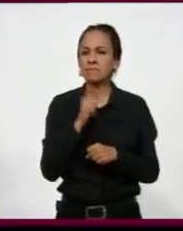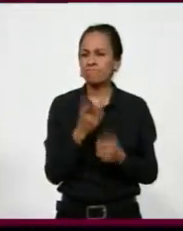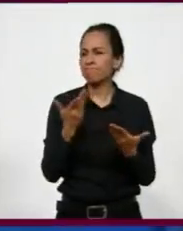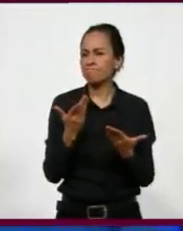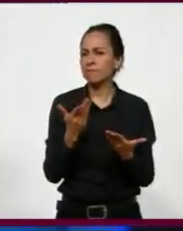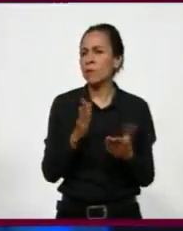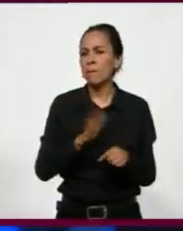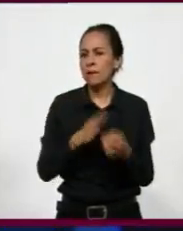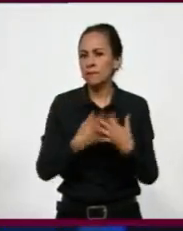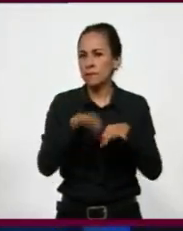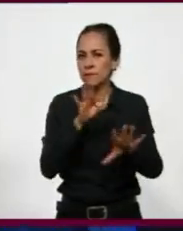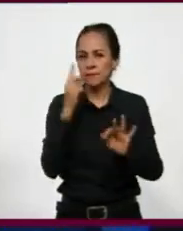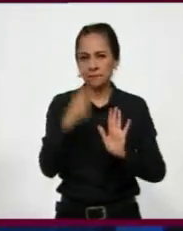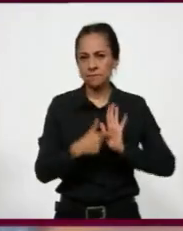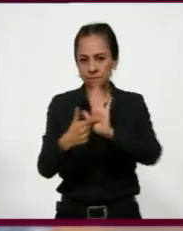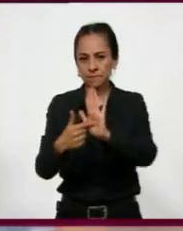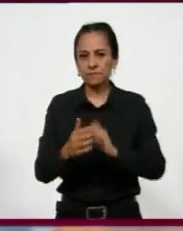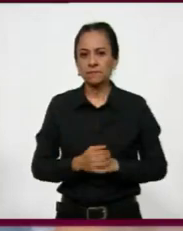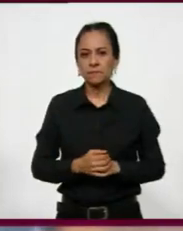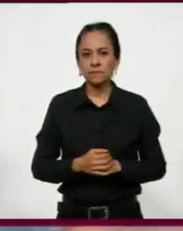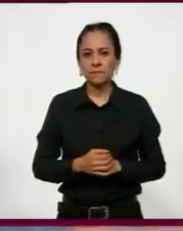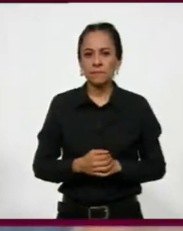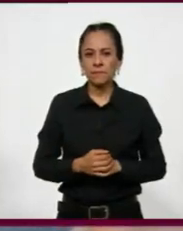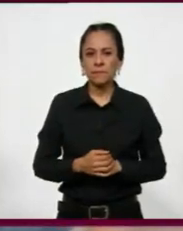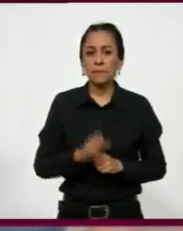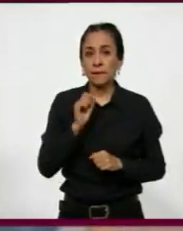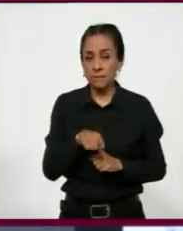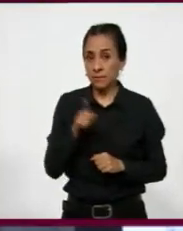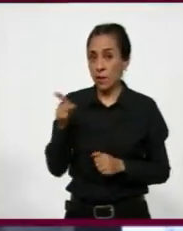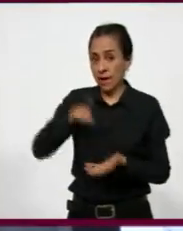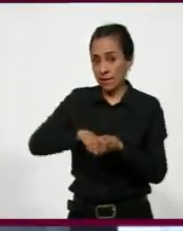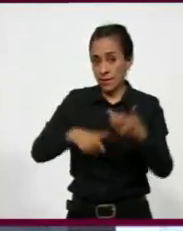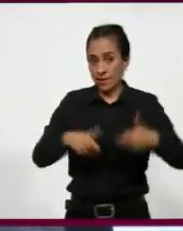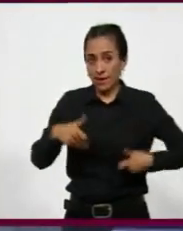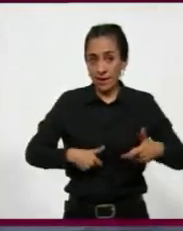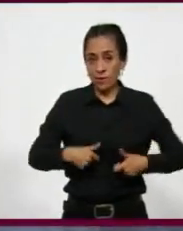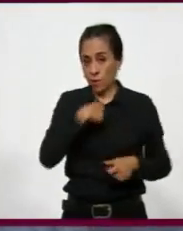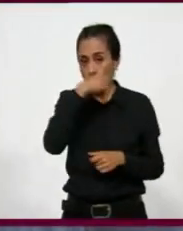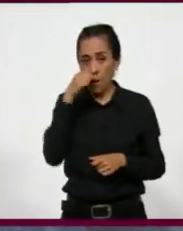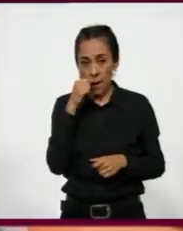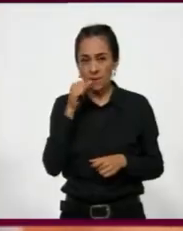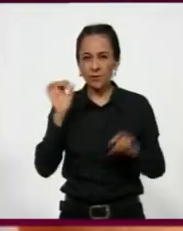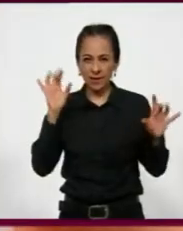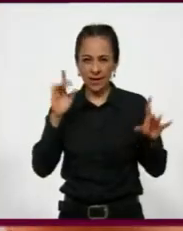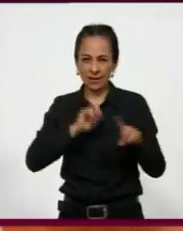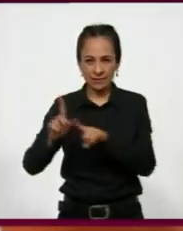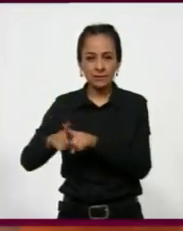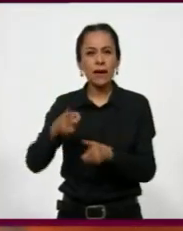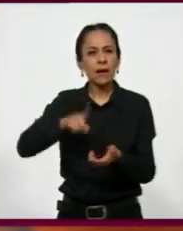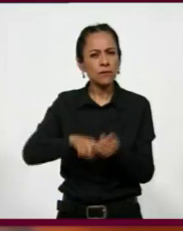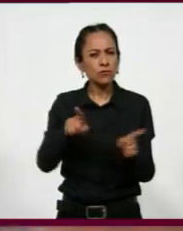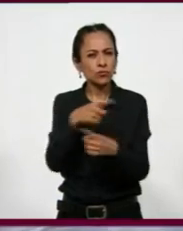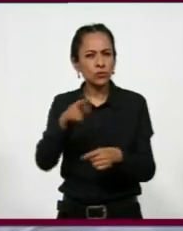recuento. Por única ocasión, Los Ángeles Master Choral en el Teatro Juárez, agrupación especializada en música del